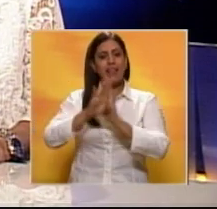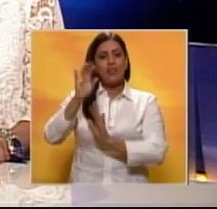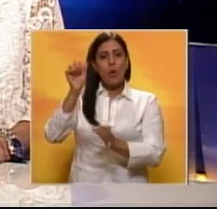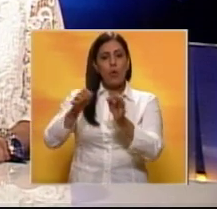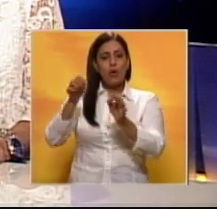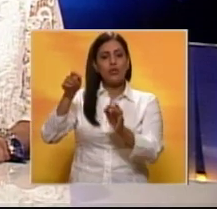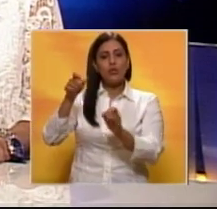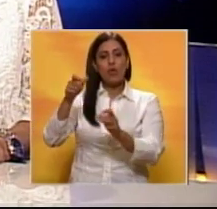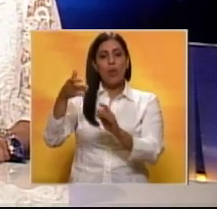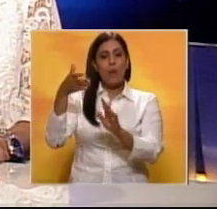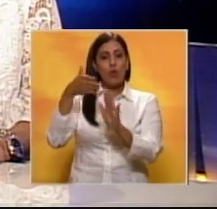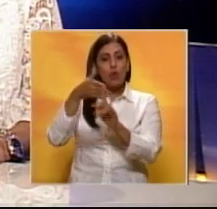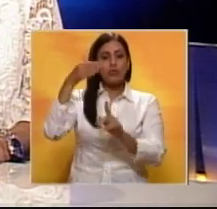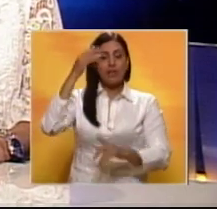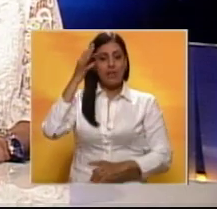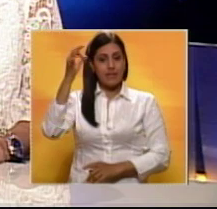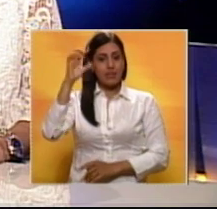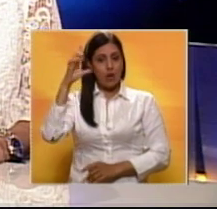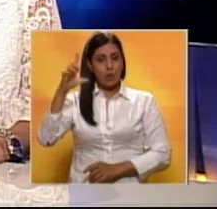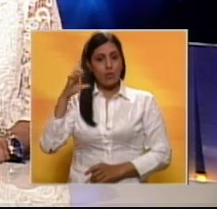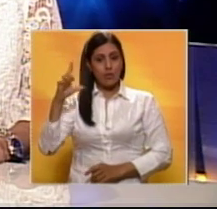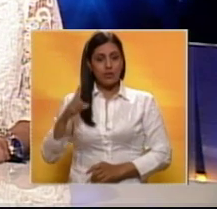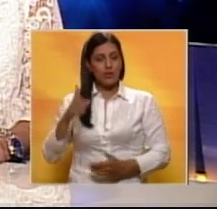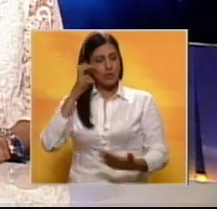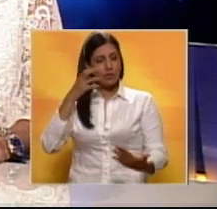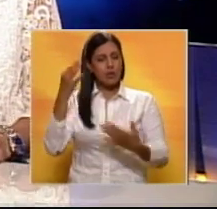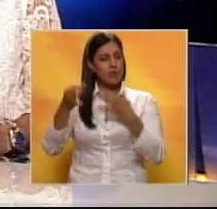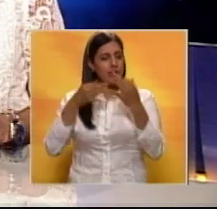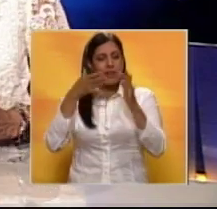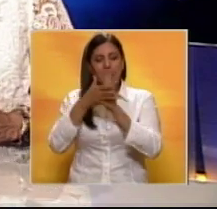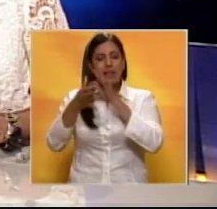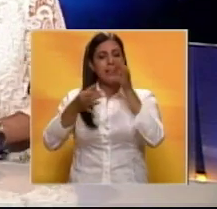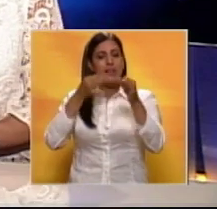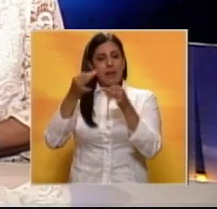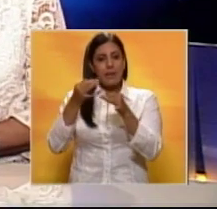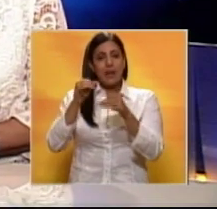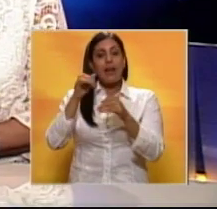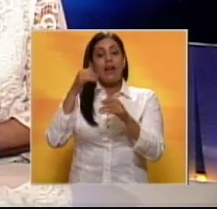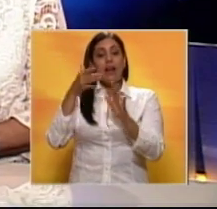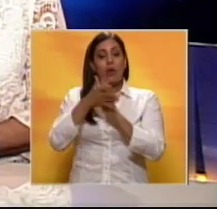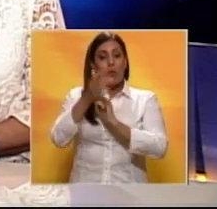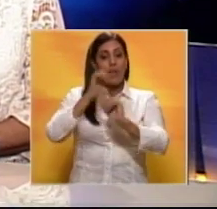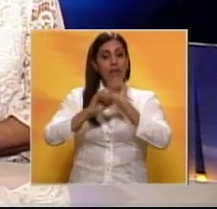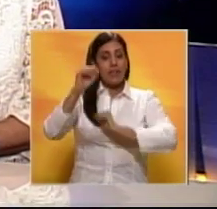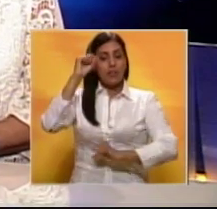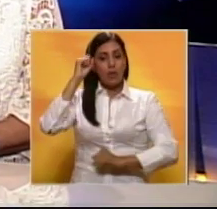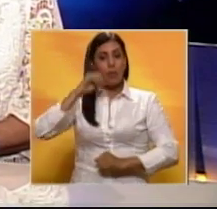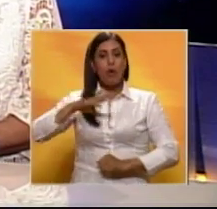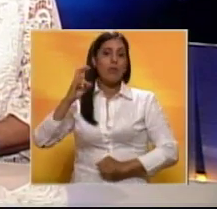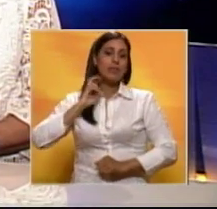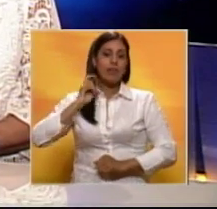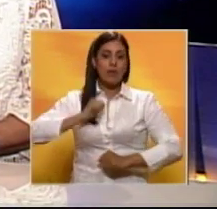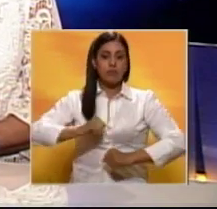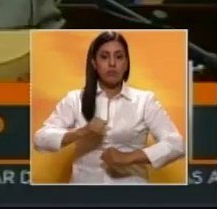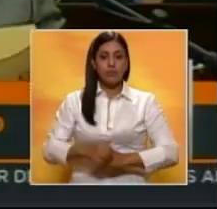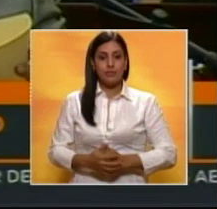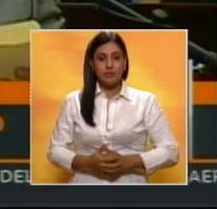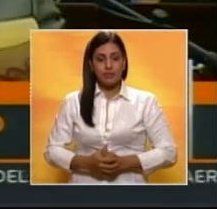antejuicio de mérito a la Fiscal General de la República, Luis Ortega Díaz. Escuchemos parte de las declaraciones del defensor del pueblo, Tarek William